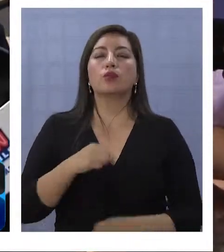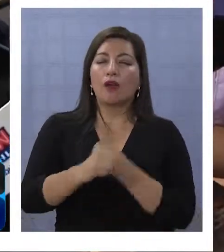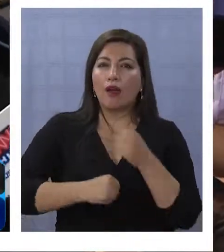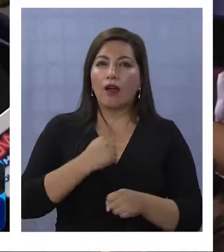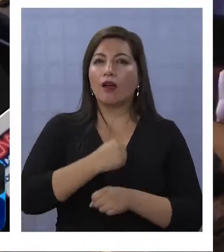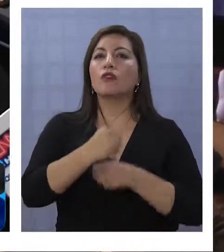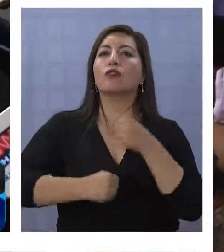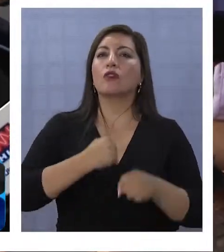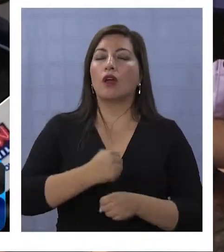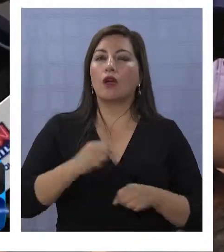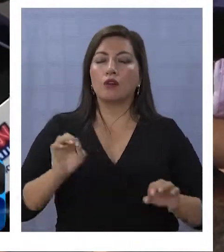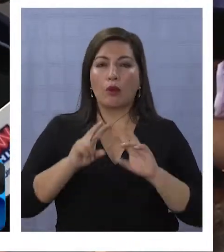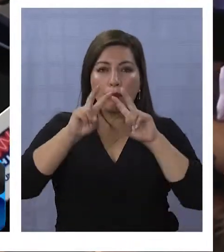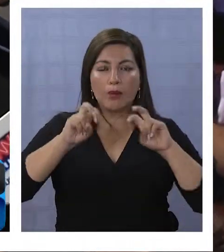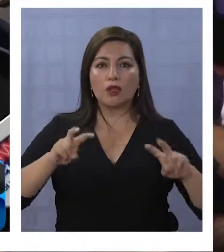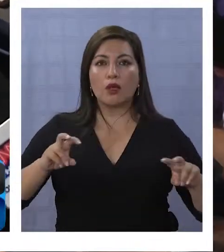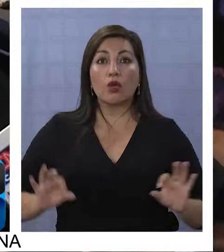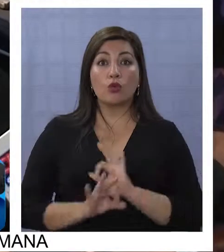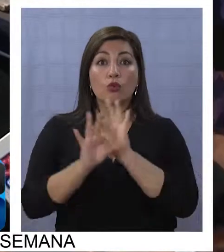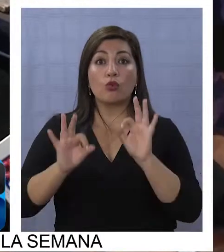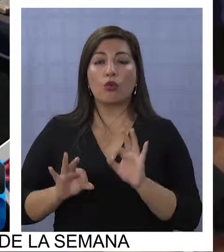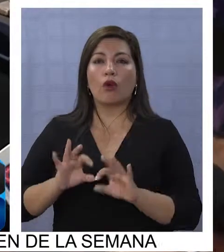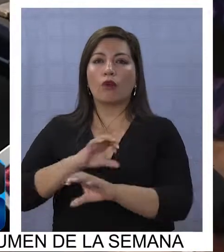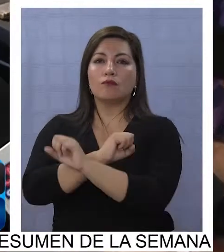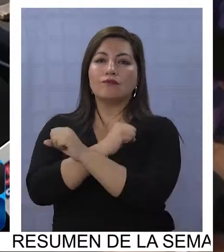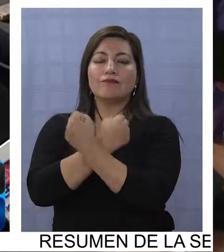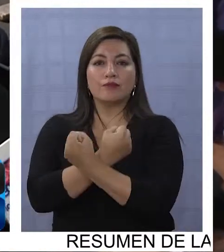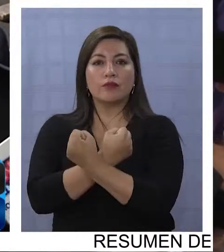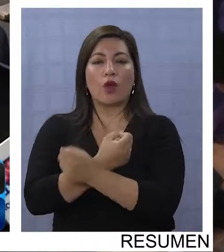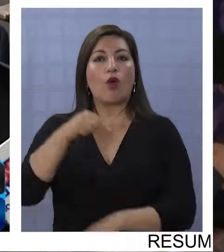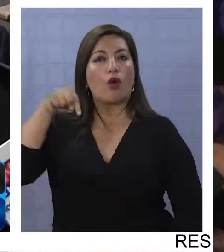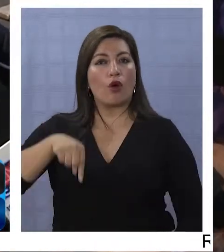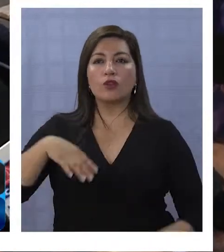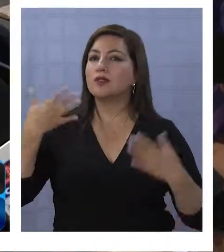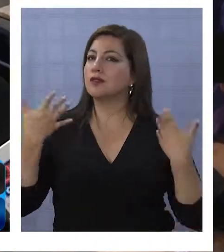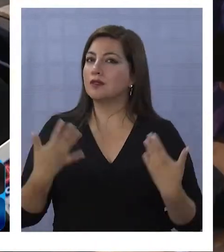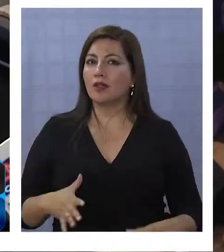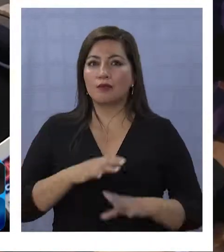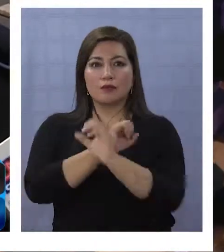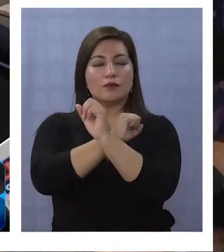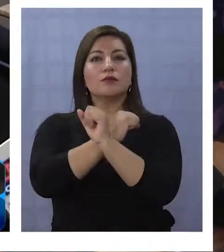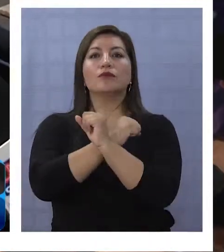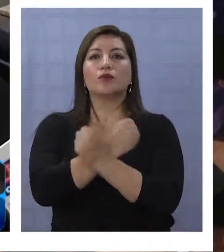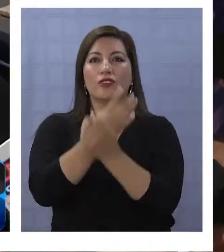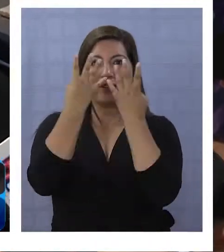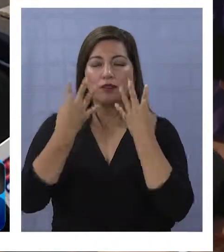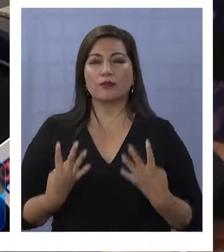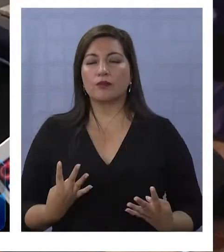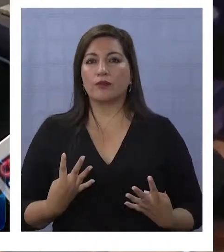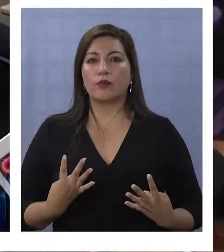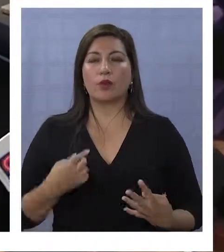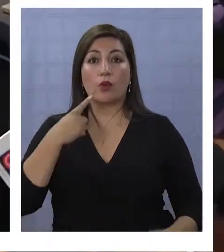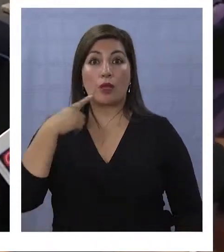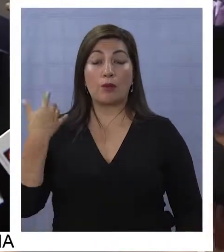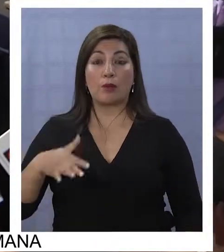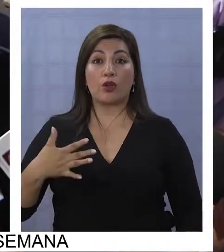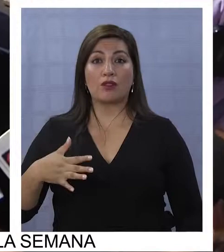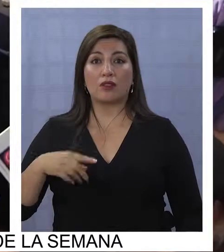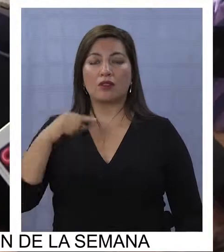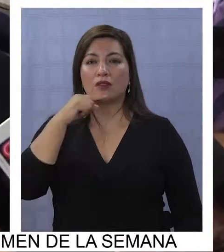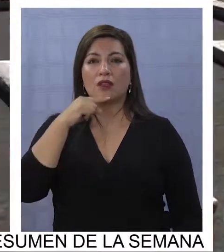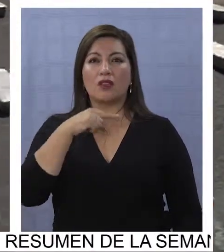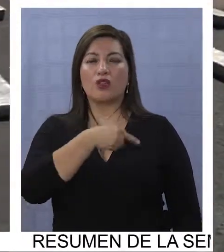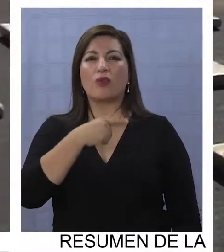y nunca había sido detenido por esta policía. Hoy día lo tenemos posesionado, relacionado con este importante cargamento, don Oscar